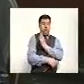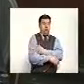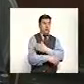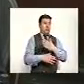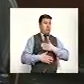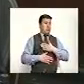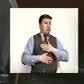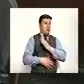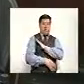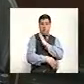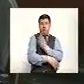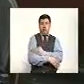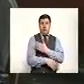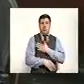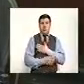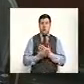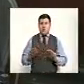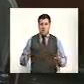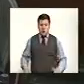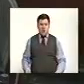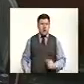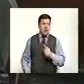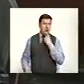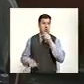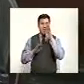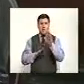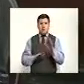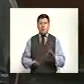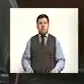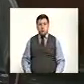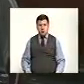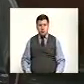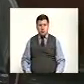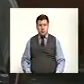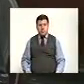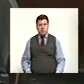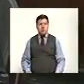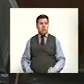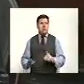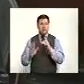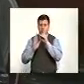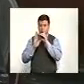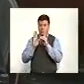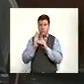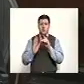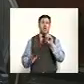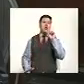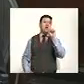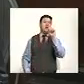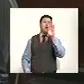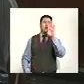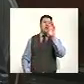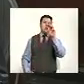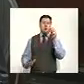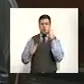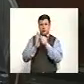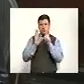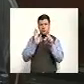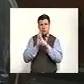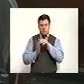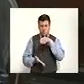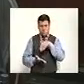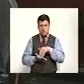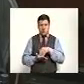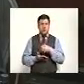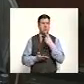expresamente negadas por la nación que dice representar. Mediante este decreto 898 se argumenta en la exposición